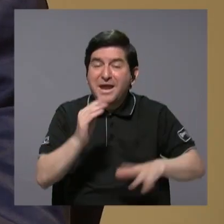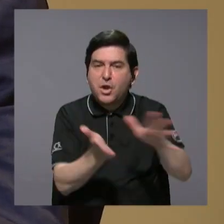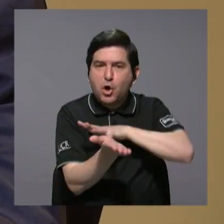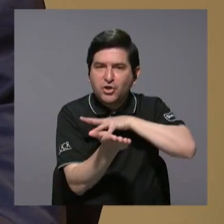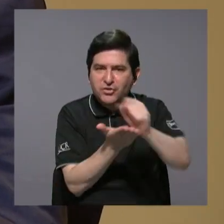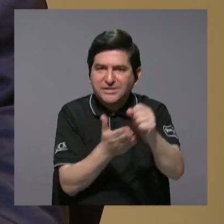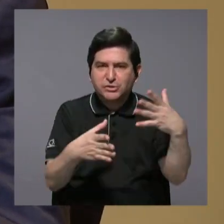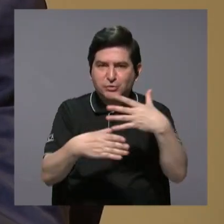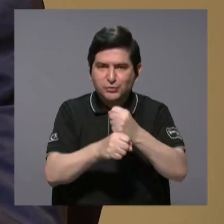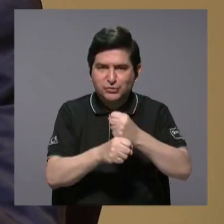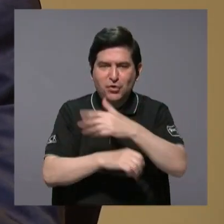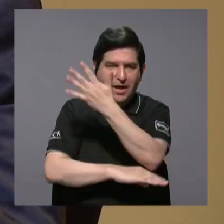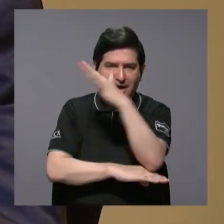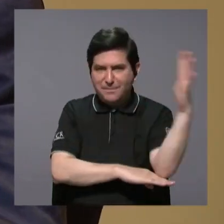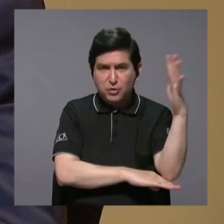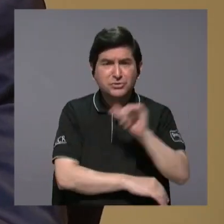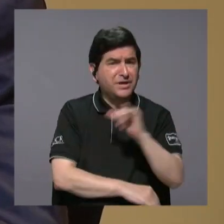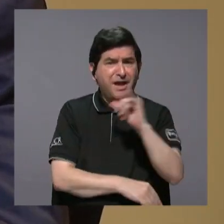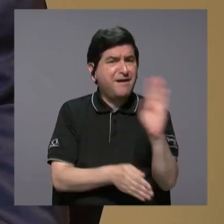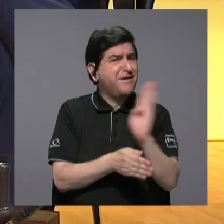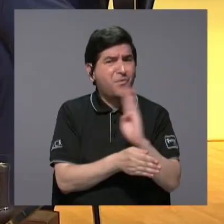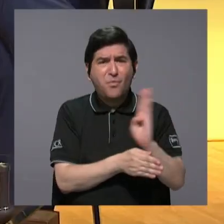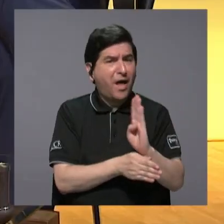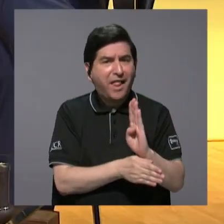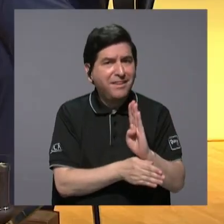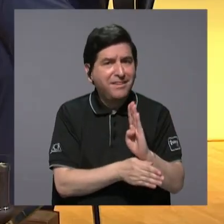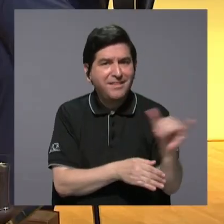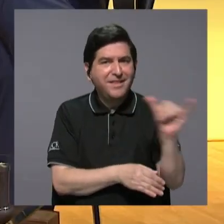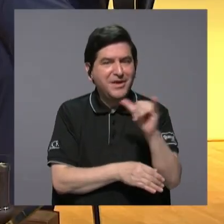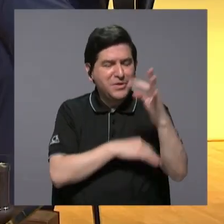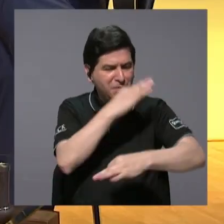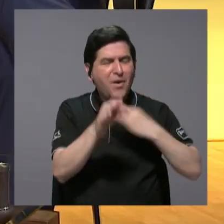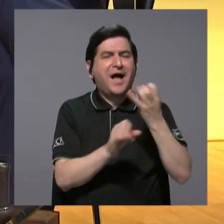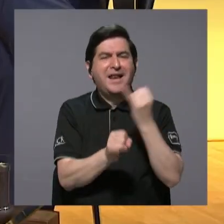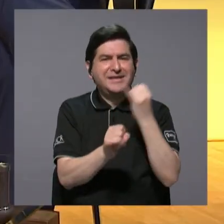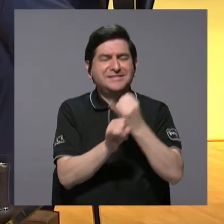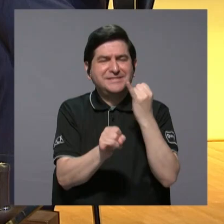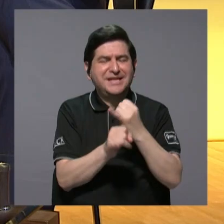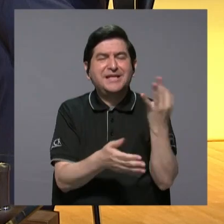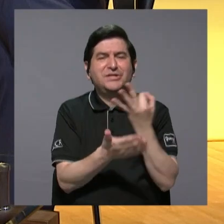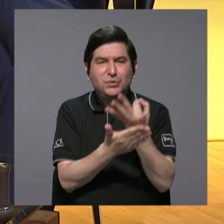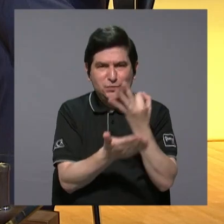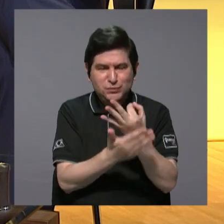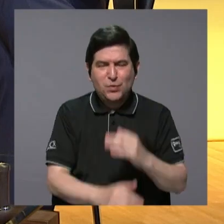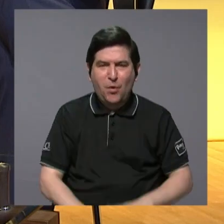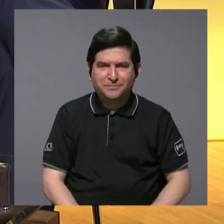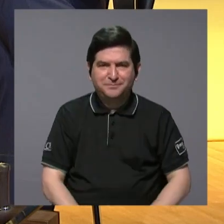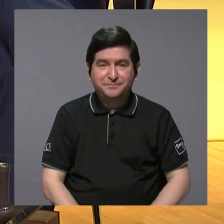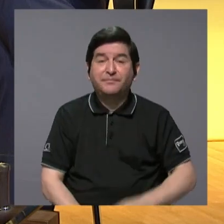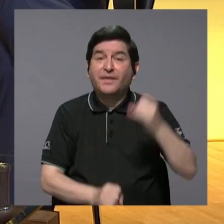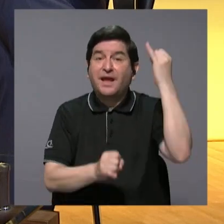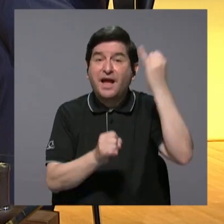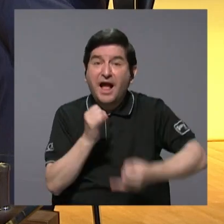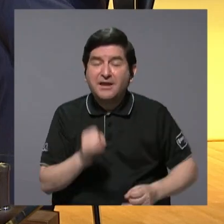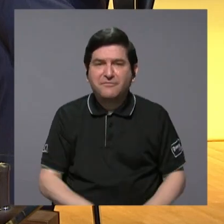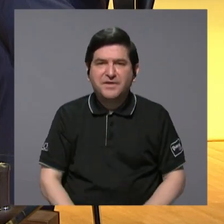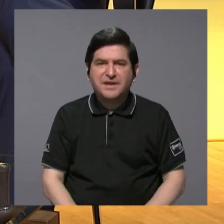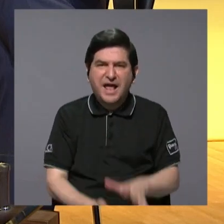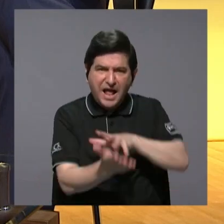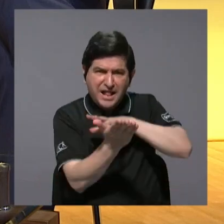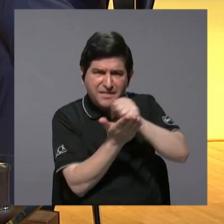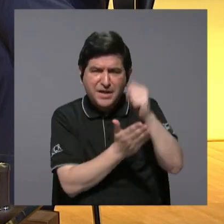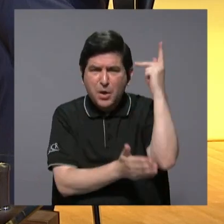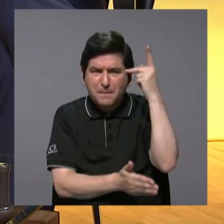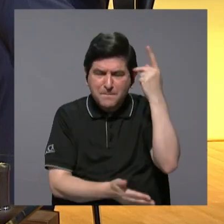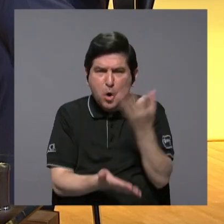destrucción posible en el bosque. Es lo mismo con los bancos, es lo mismo con este tipo de entidades financieras, porque si no, al final lo que hacen es destruir la